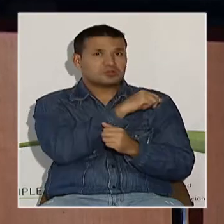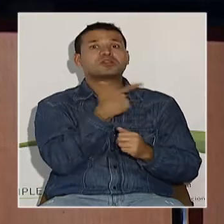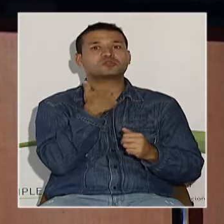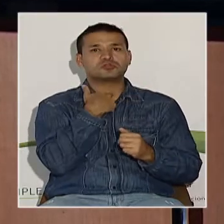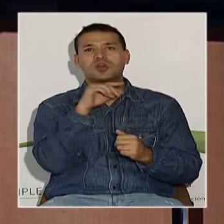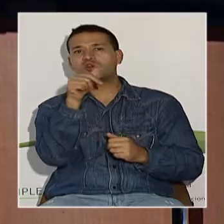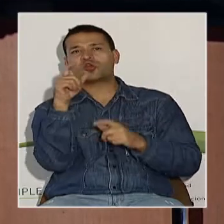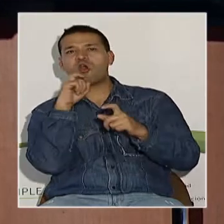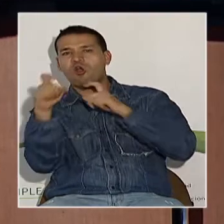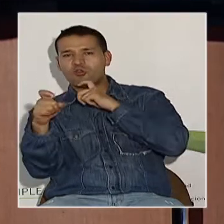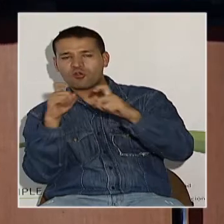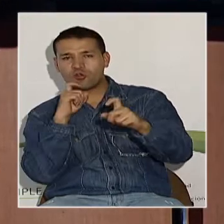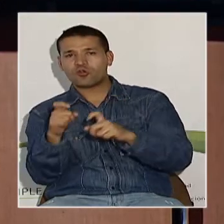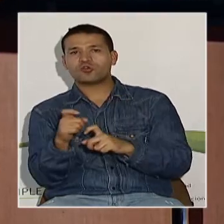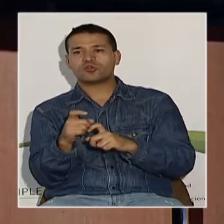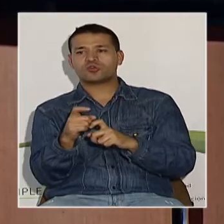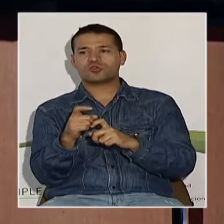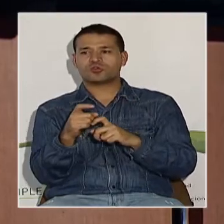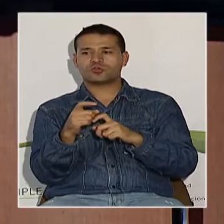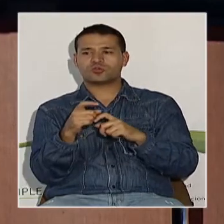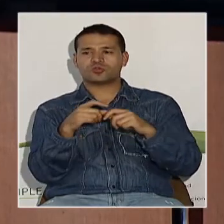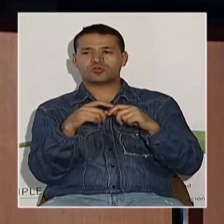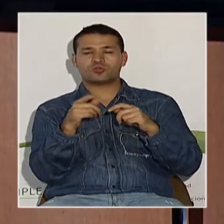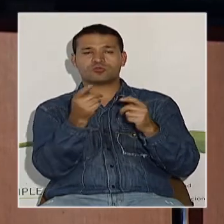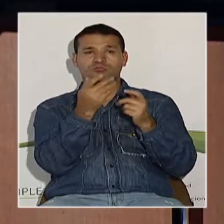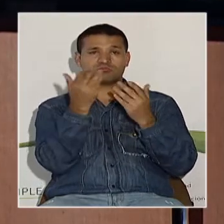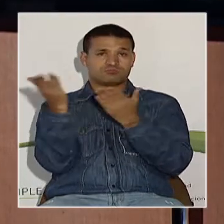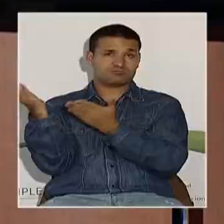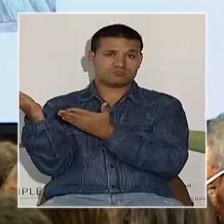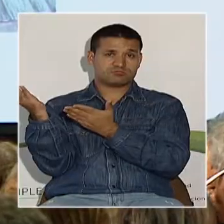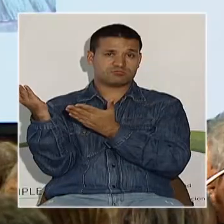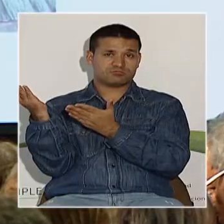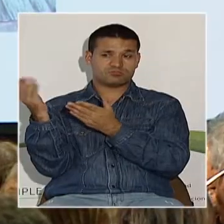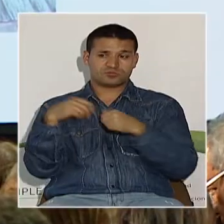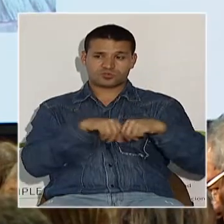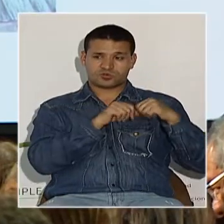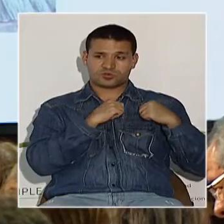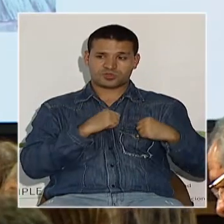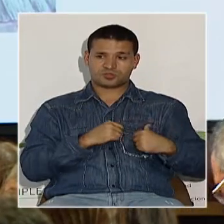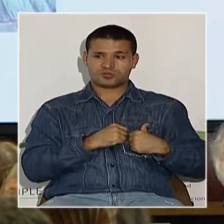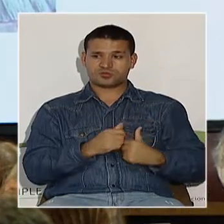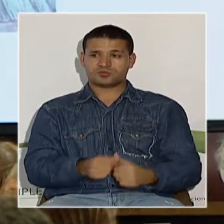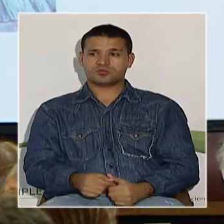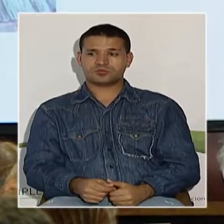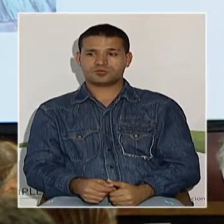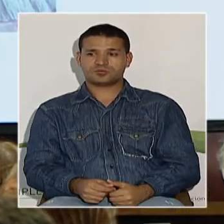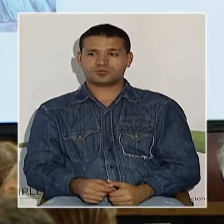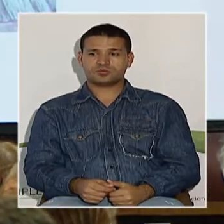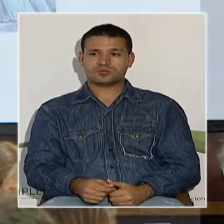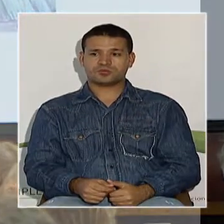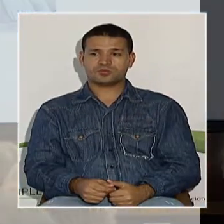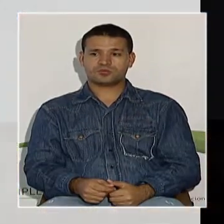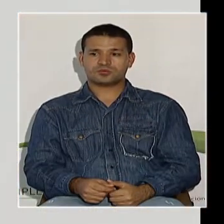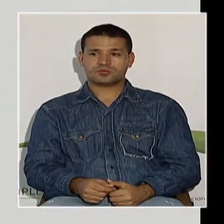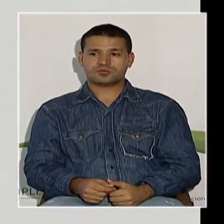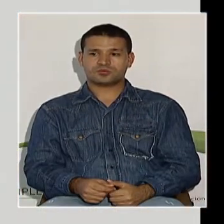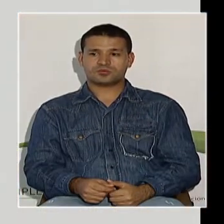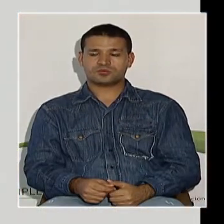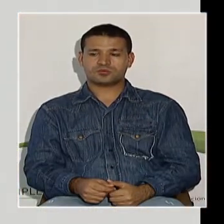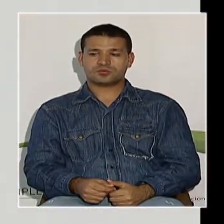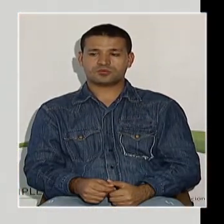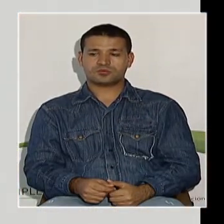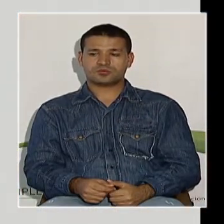el corazón. Hay veces uno puede ver un cáncer como este corazón, aurículas, ventrículos,